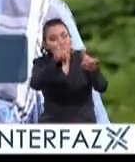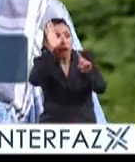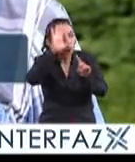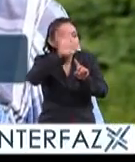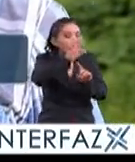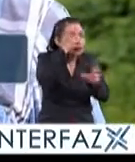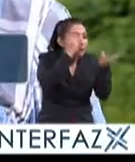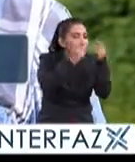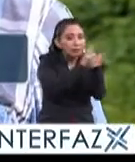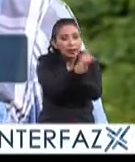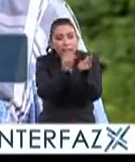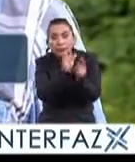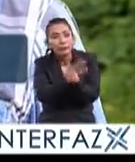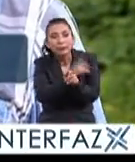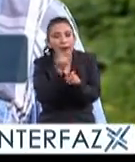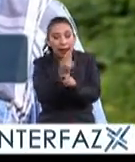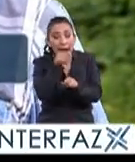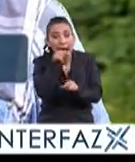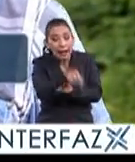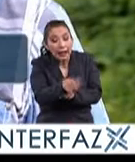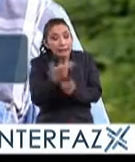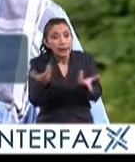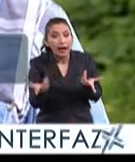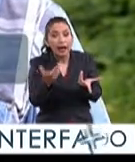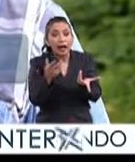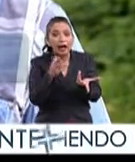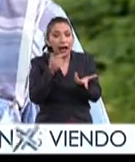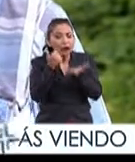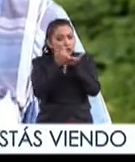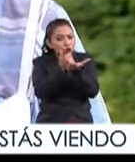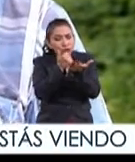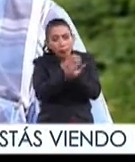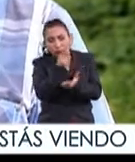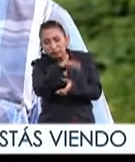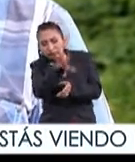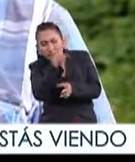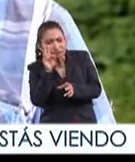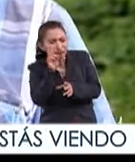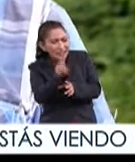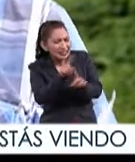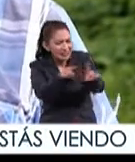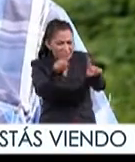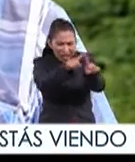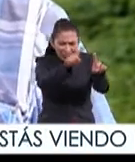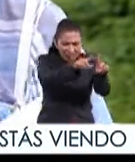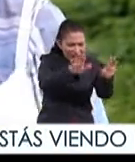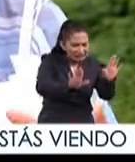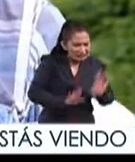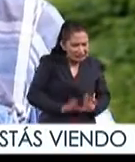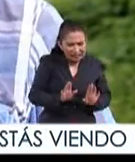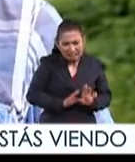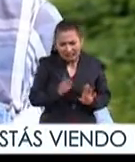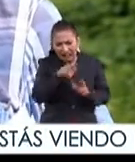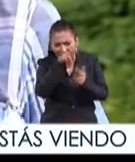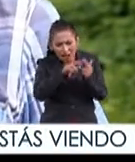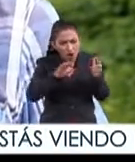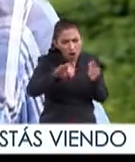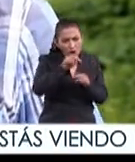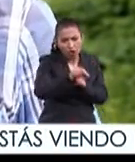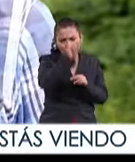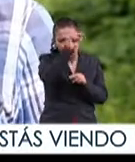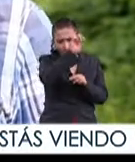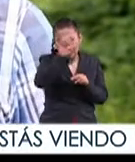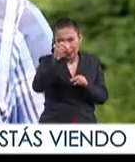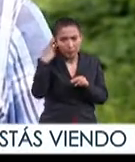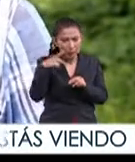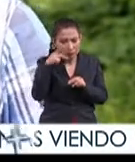de aprendizaje radica en que es una respuesta al contexto de diversidad que caracteriza esta región, la región nororiental